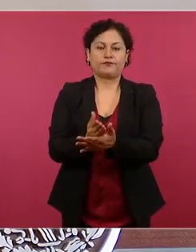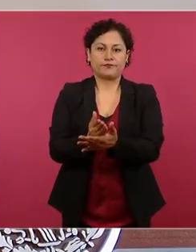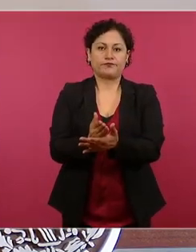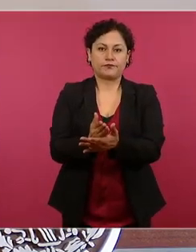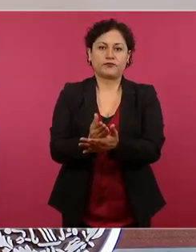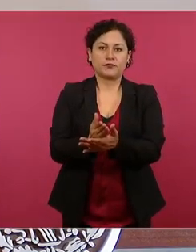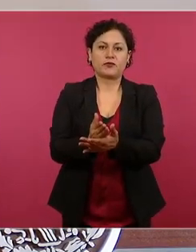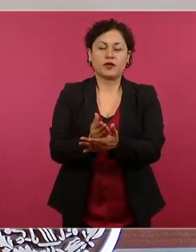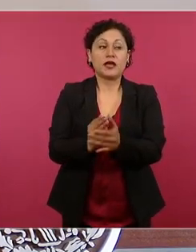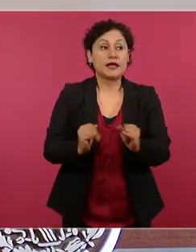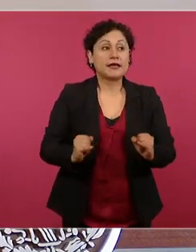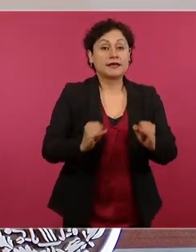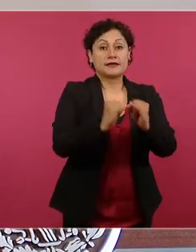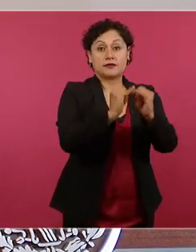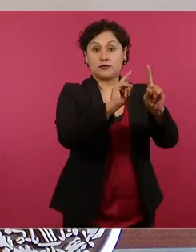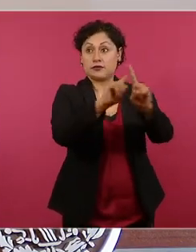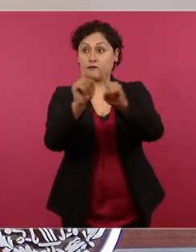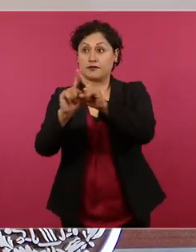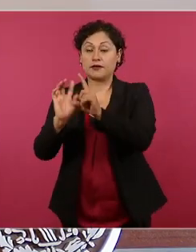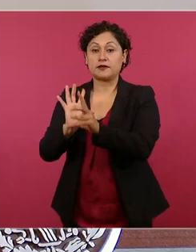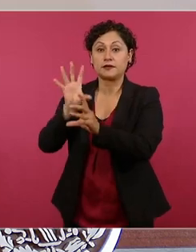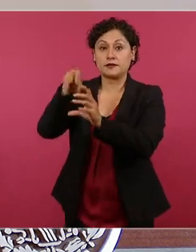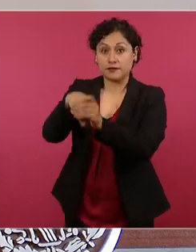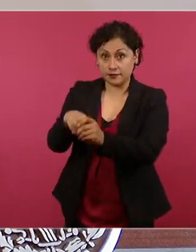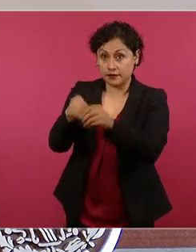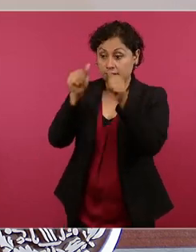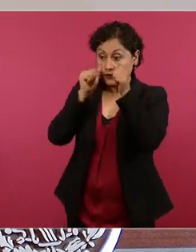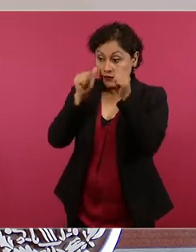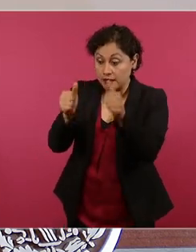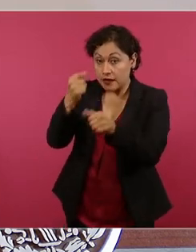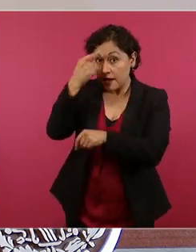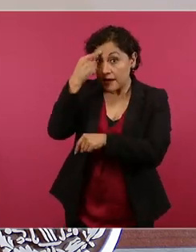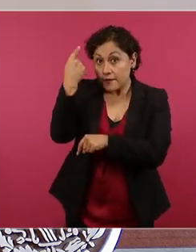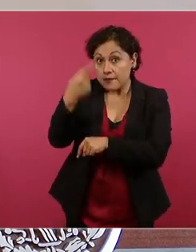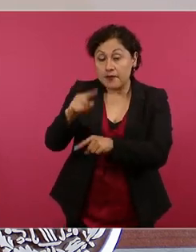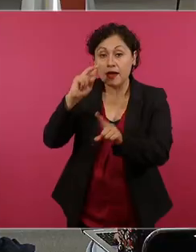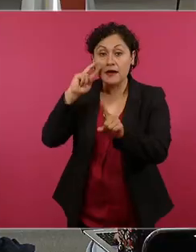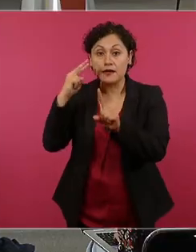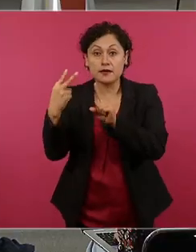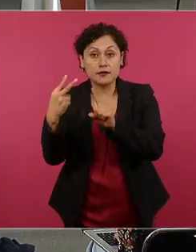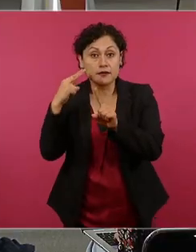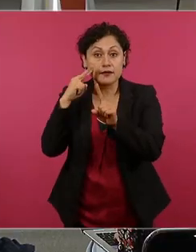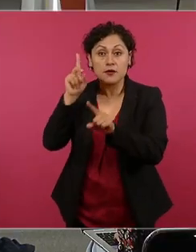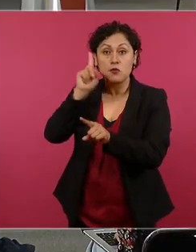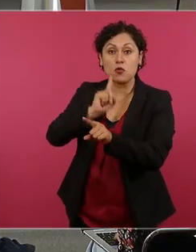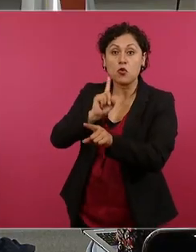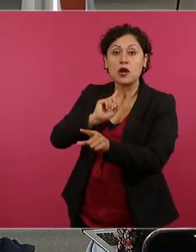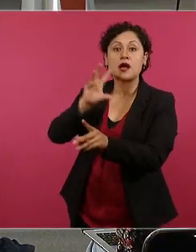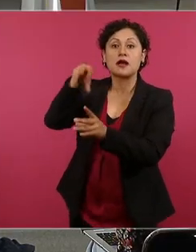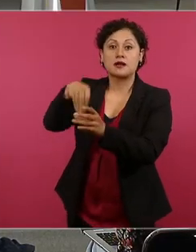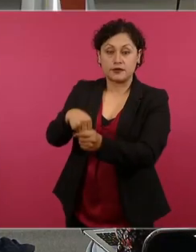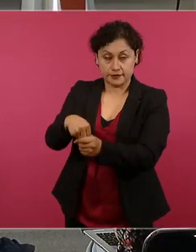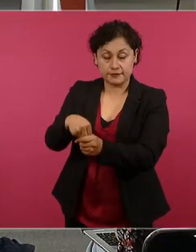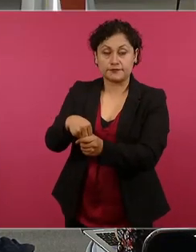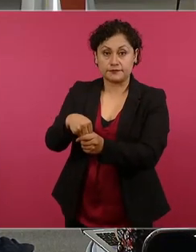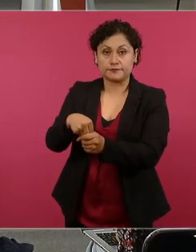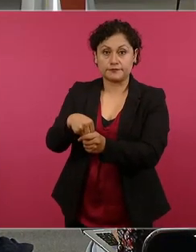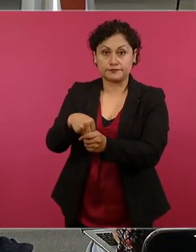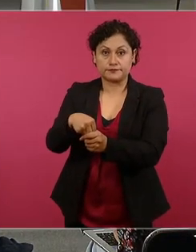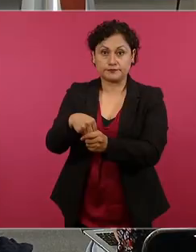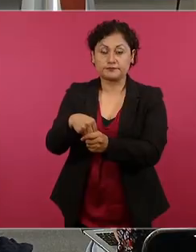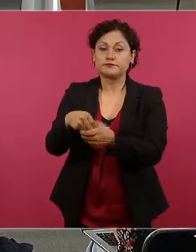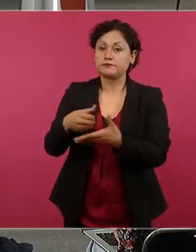manera interinstitucional en un modelo integral para mujeres en reclusión que considere